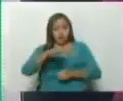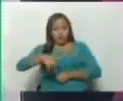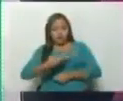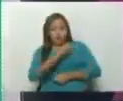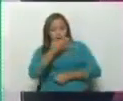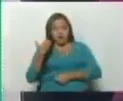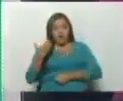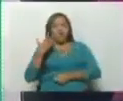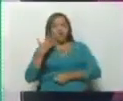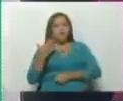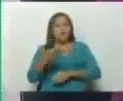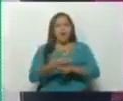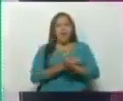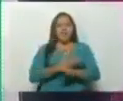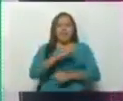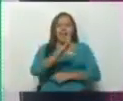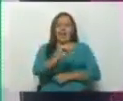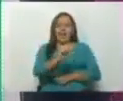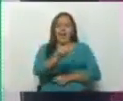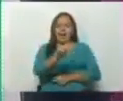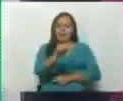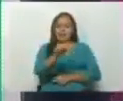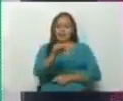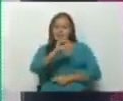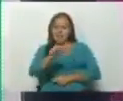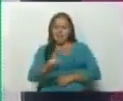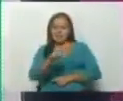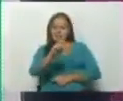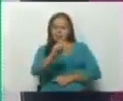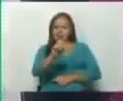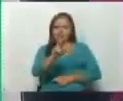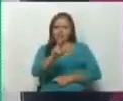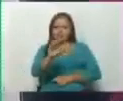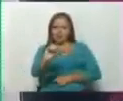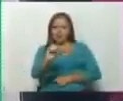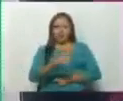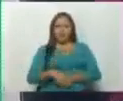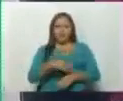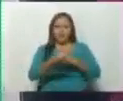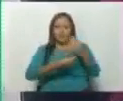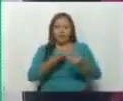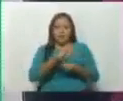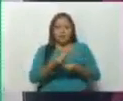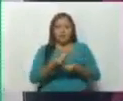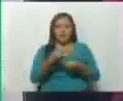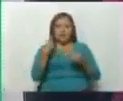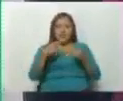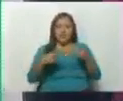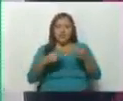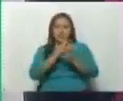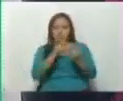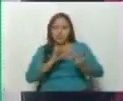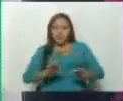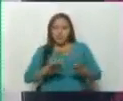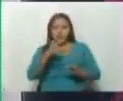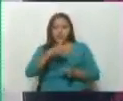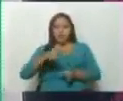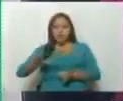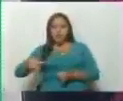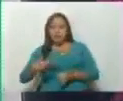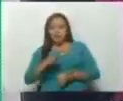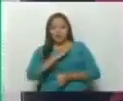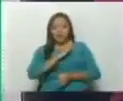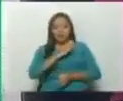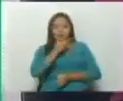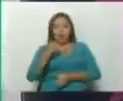en Catastro, que se vienen realizando distintas medidas para que la gente pueda tener mejor acceso a la información de la cédula